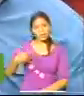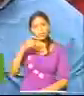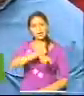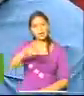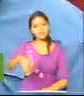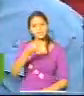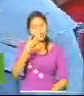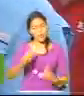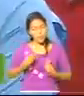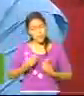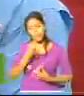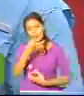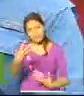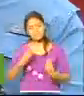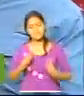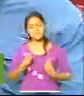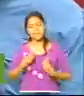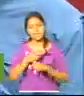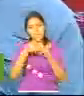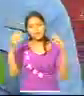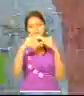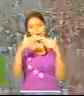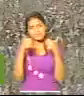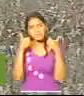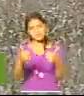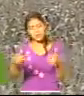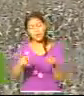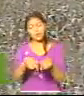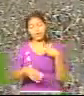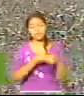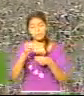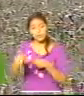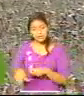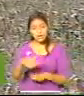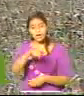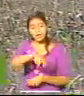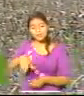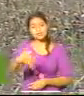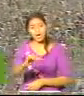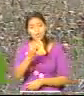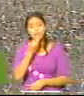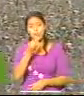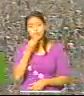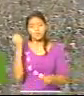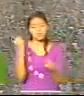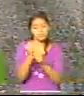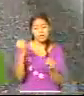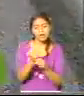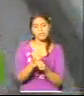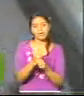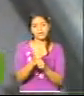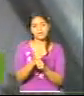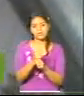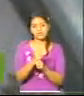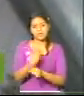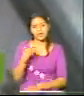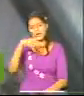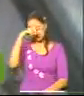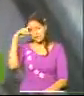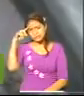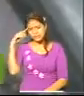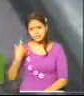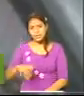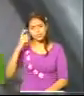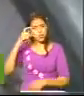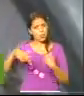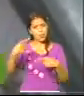viva el buen vivir, pero el buen vivir, una casa digna como la que aquí hay, que la gente tenga alimentación, trabajo, ese sudor sabroso que es el